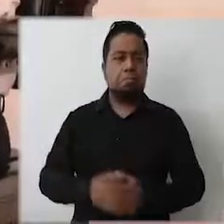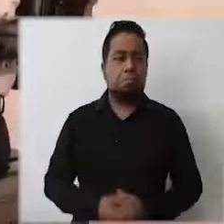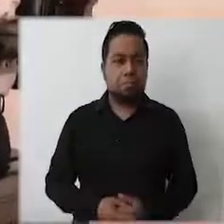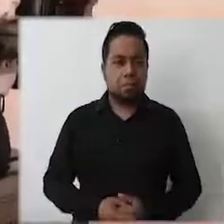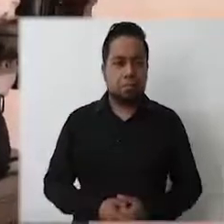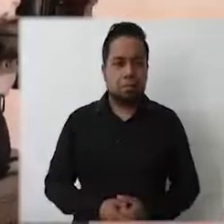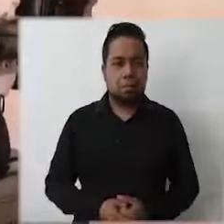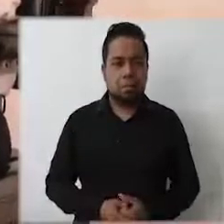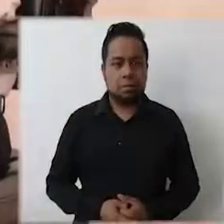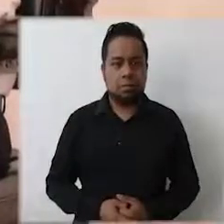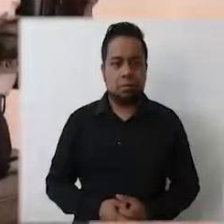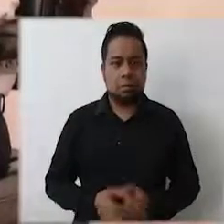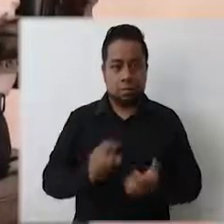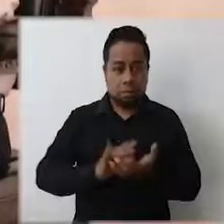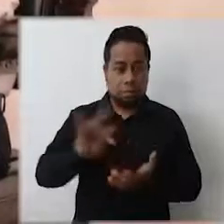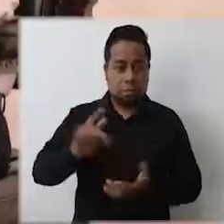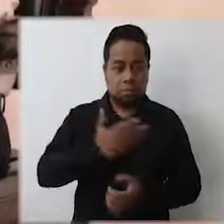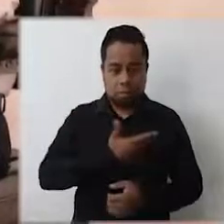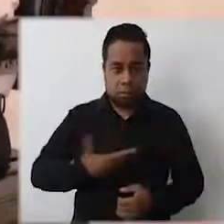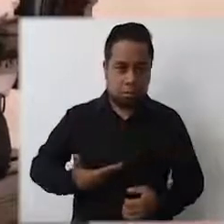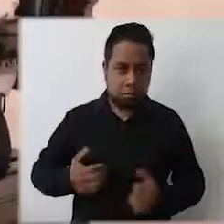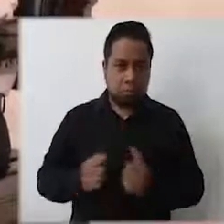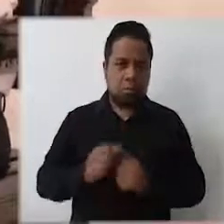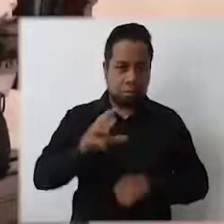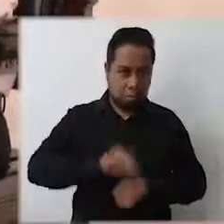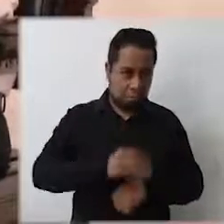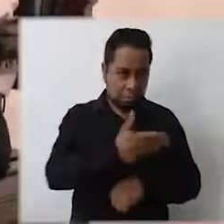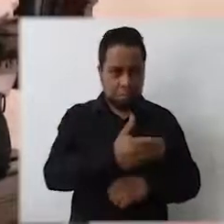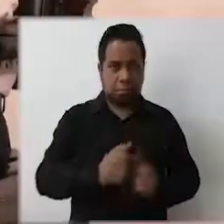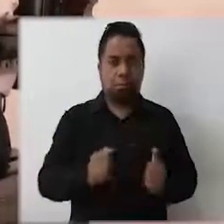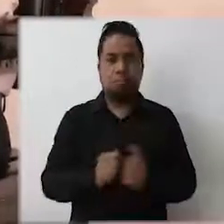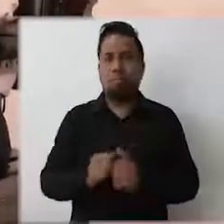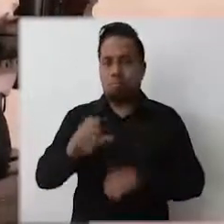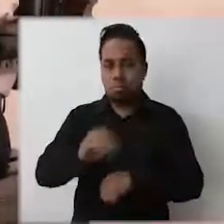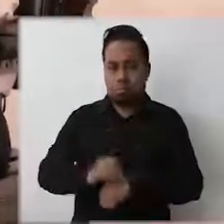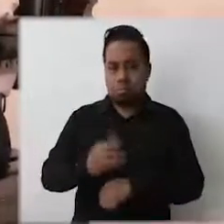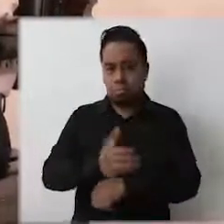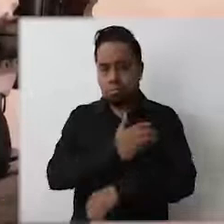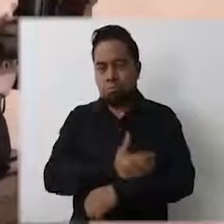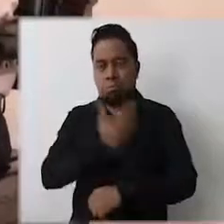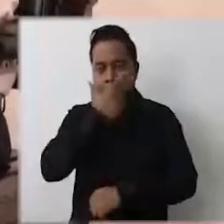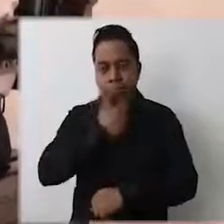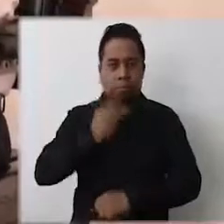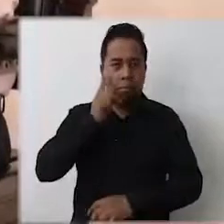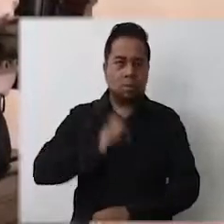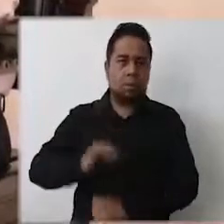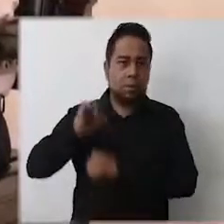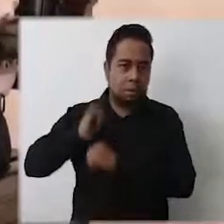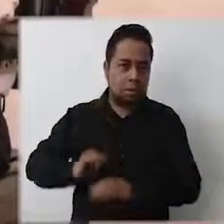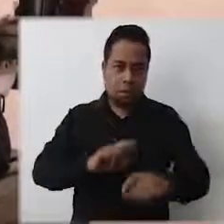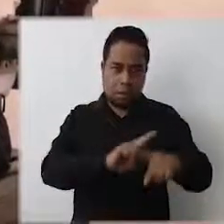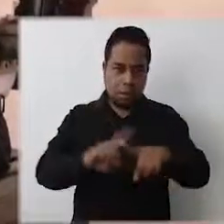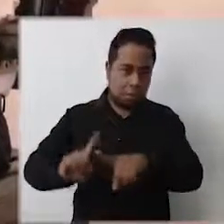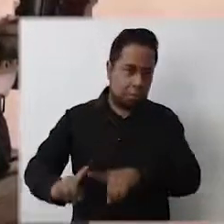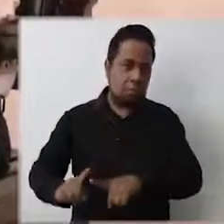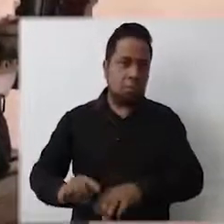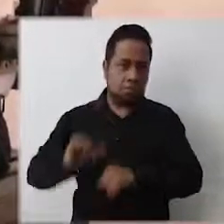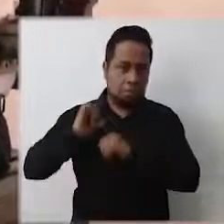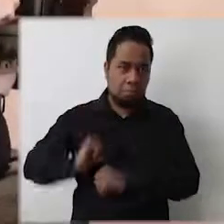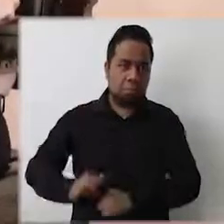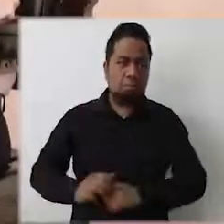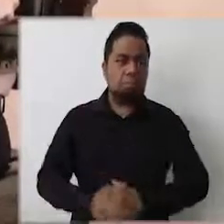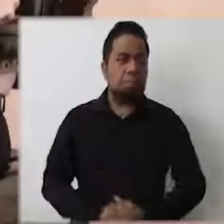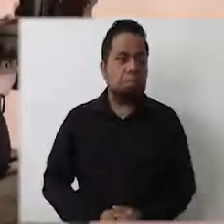los pasillos. Yo creo que sí es importante, si vamos a empezar a normar, a regularizar, que tenga